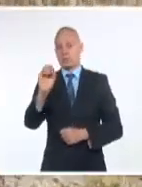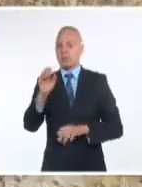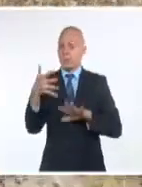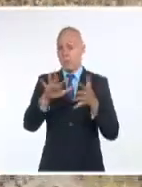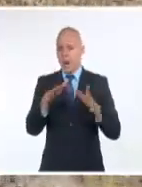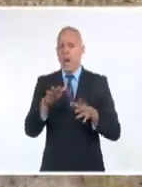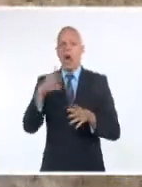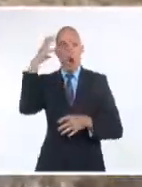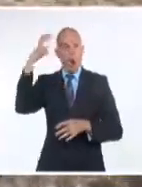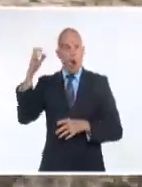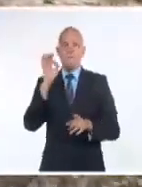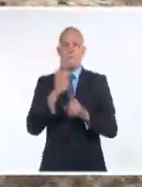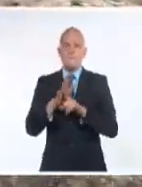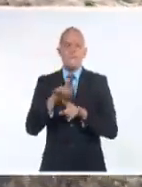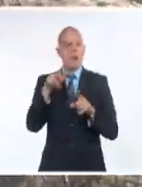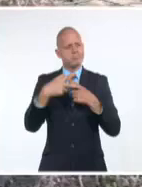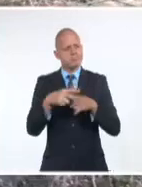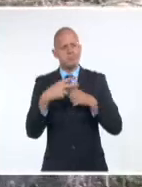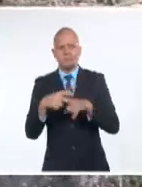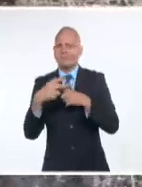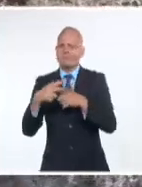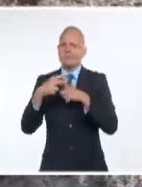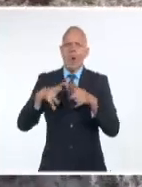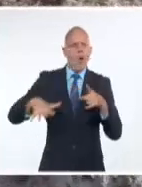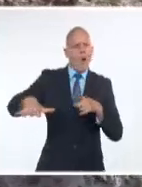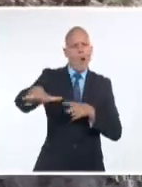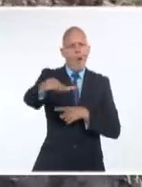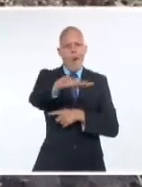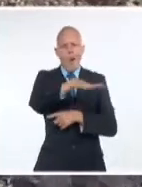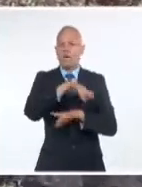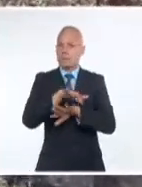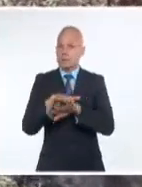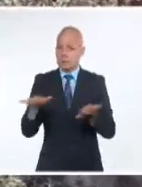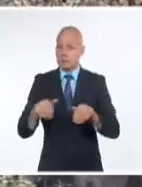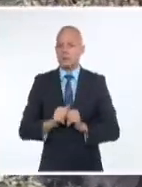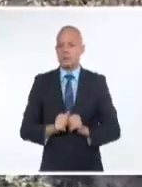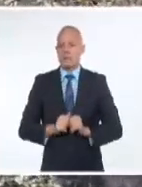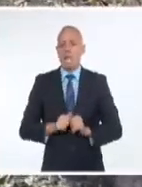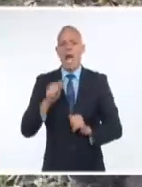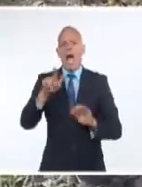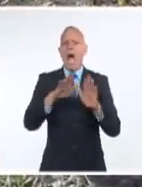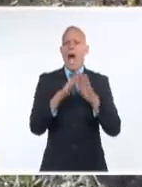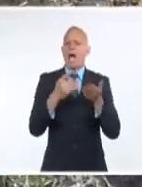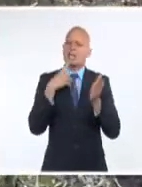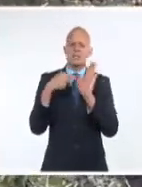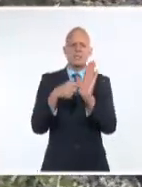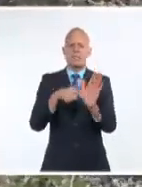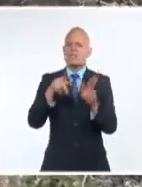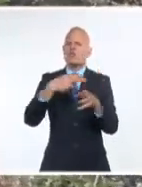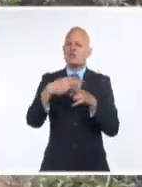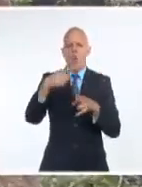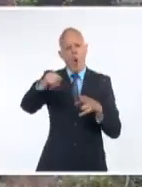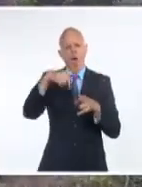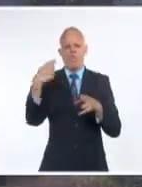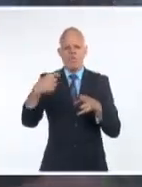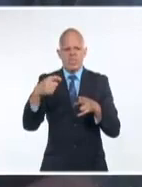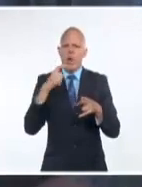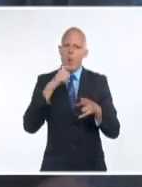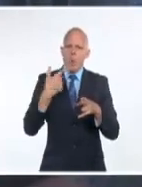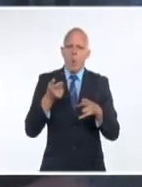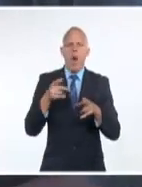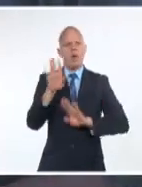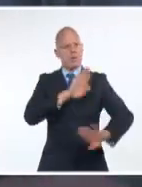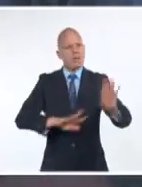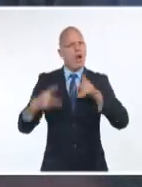recuperar las fortificaciones y a raíz de un debate suscitado por la revista Revolución y Cultura, la historia dio un giro. En